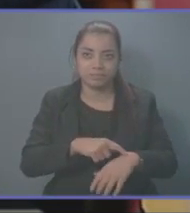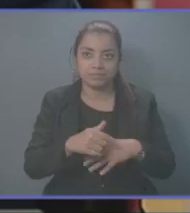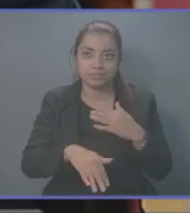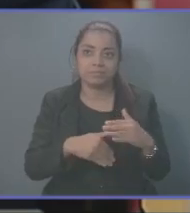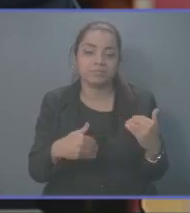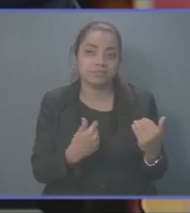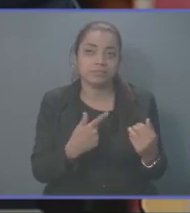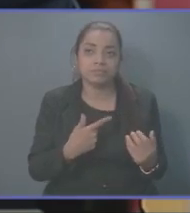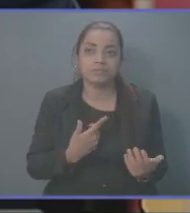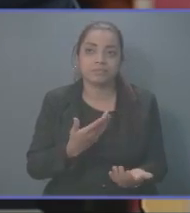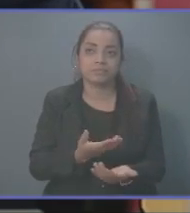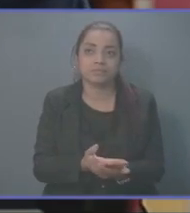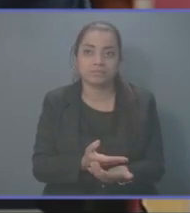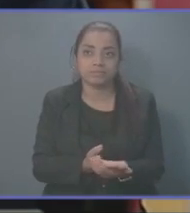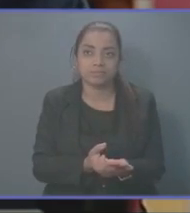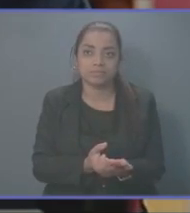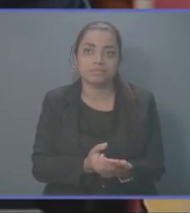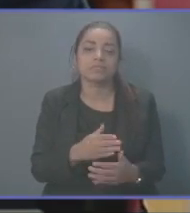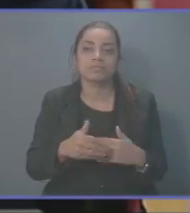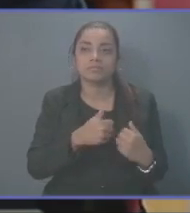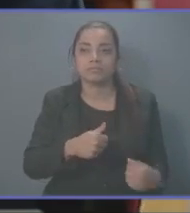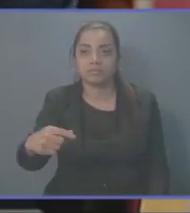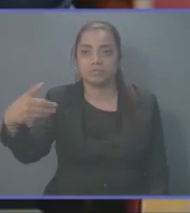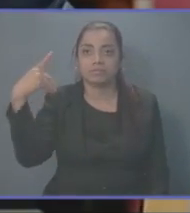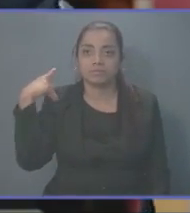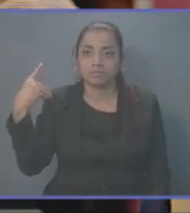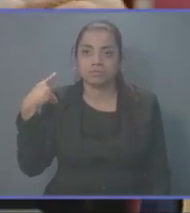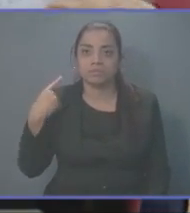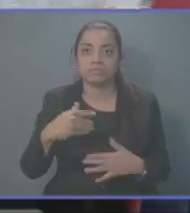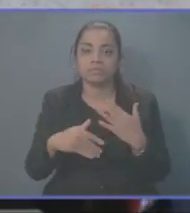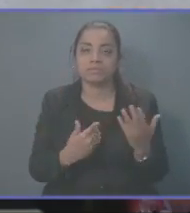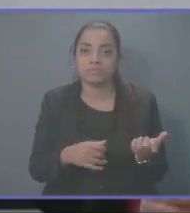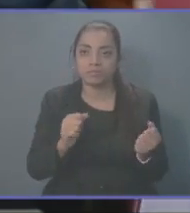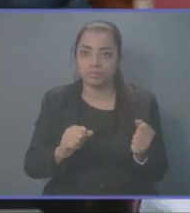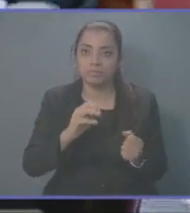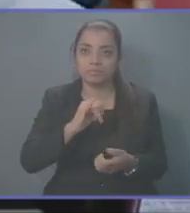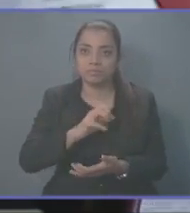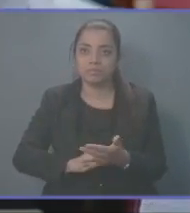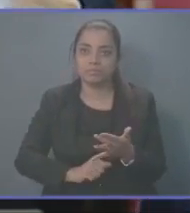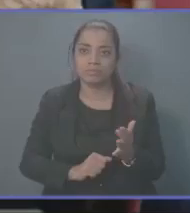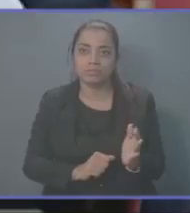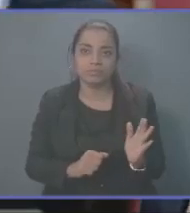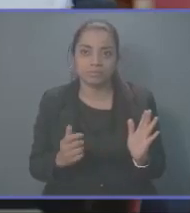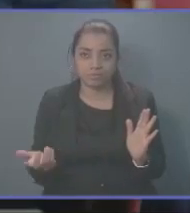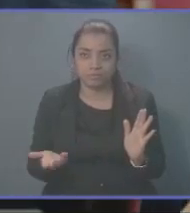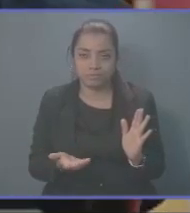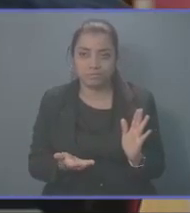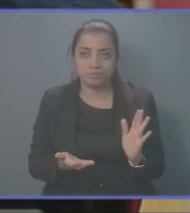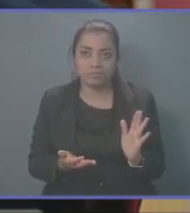ser presentadas previamente en la Dirección General de Impuestos Internos.